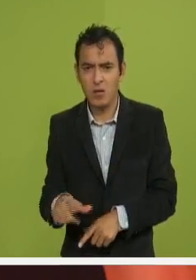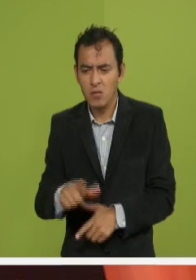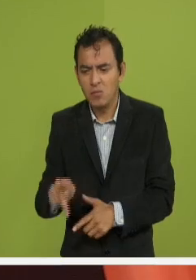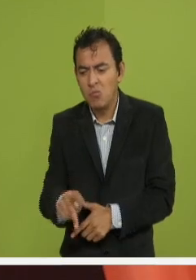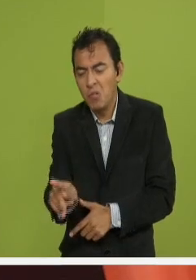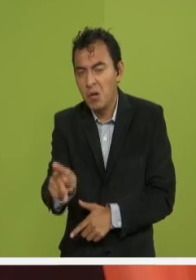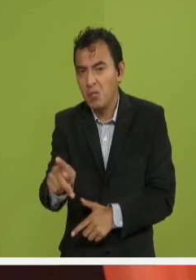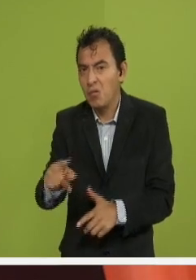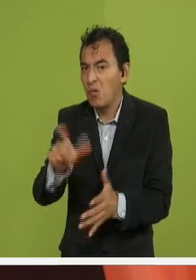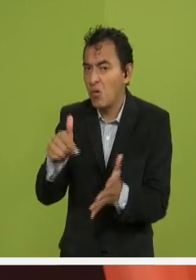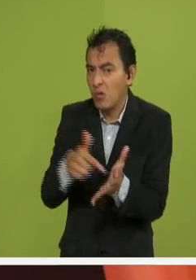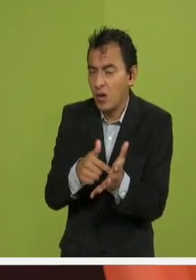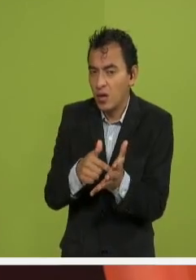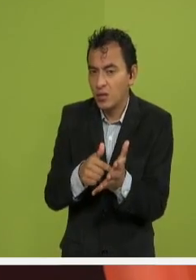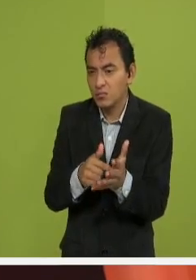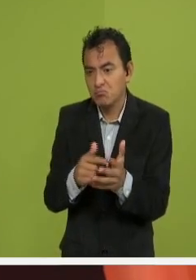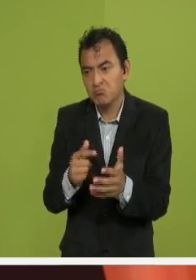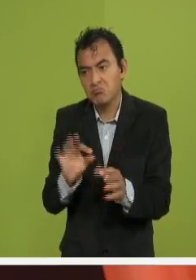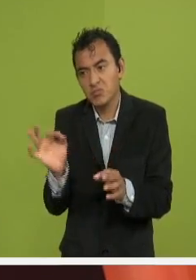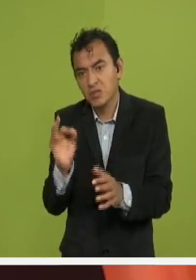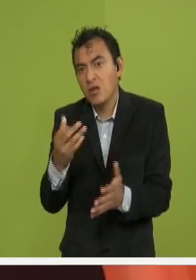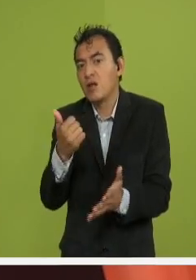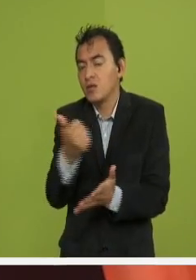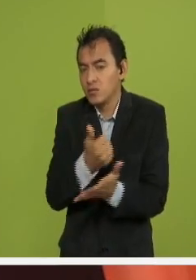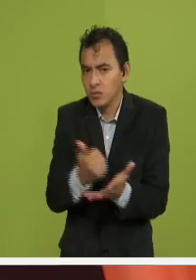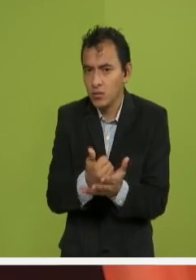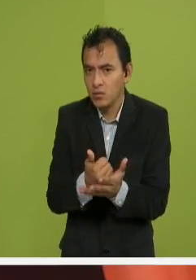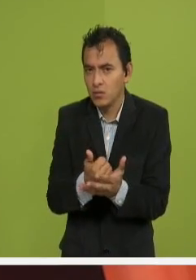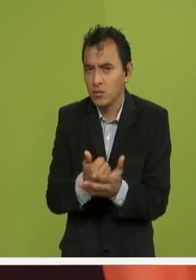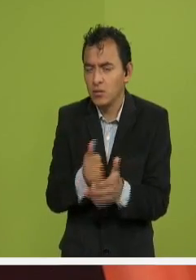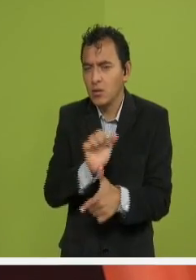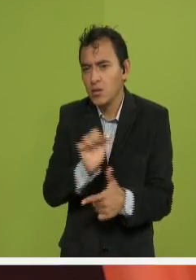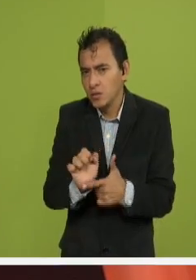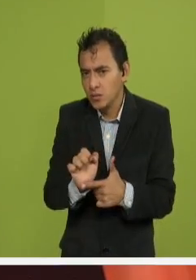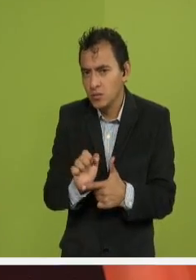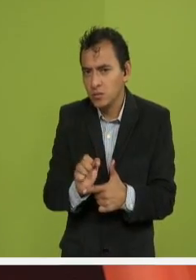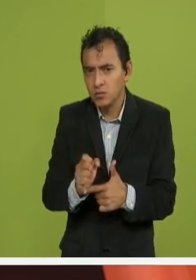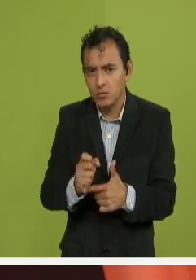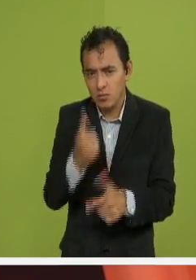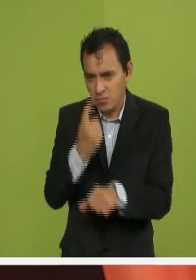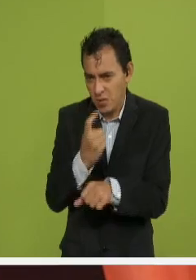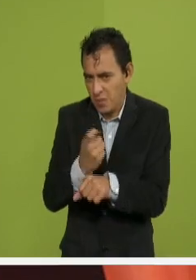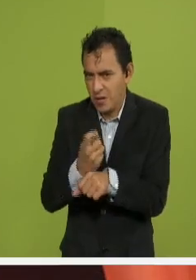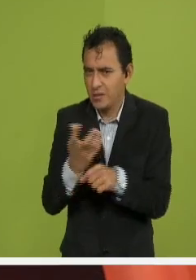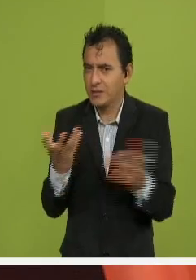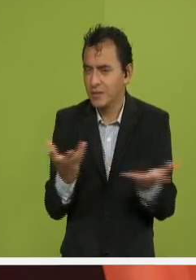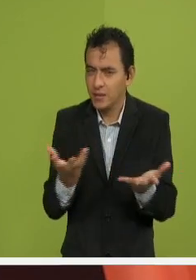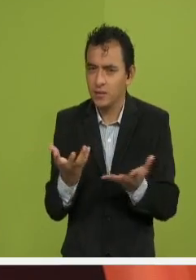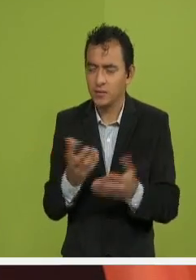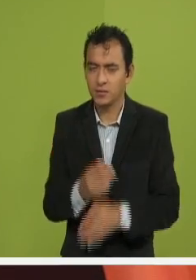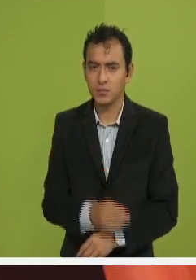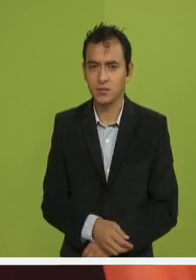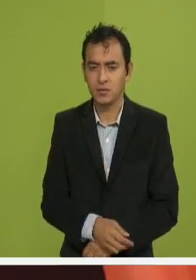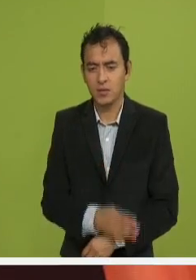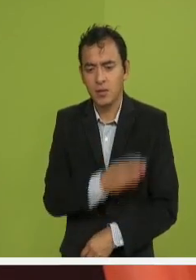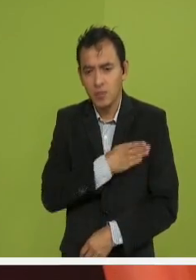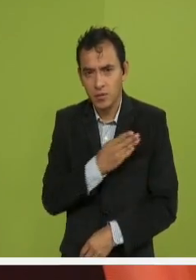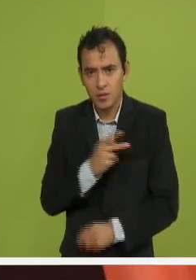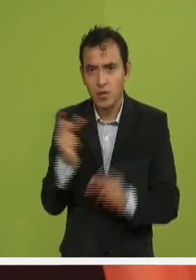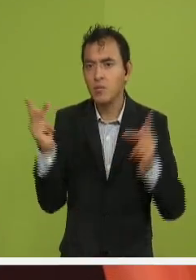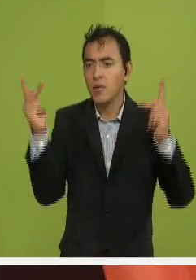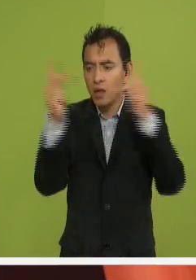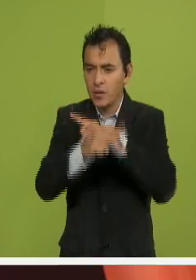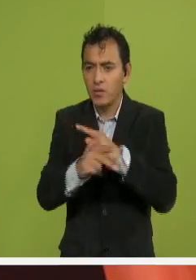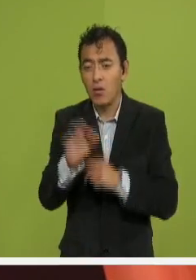urbanizados, entonces la primera oferta, por decirlo así, que se da, es decir, bueno, el padrino dice,